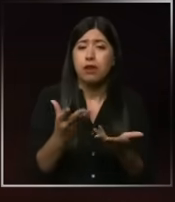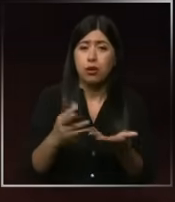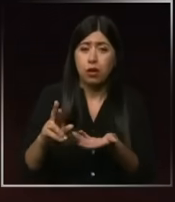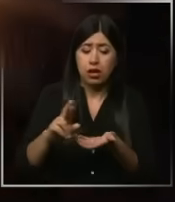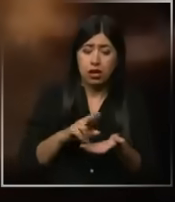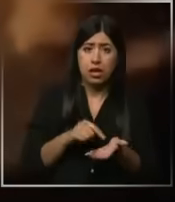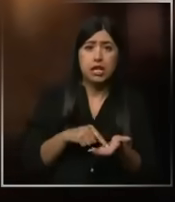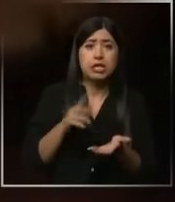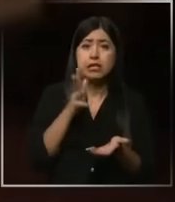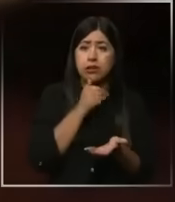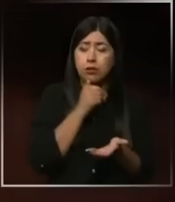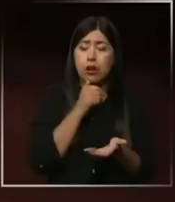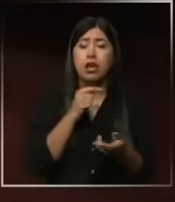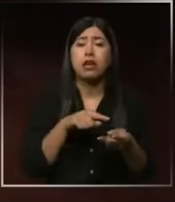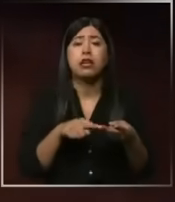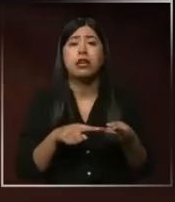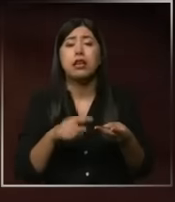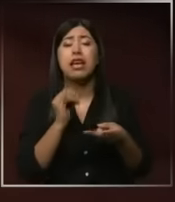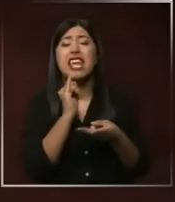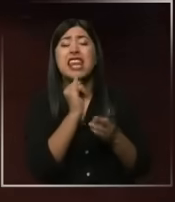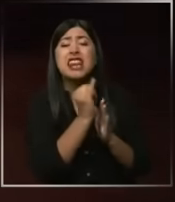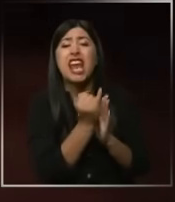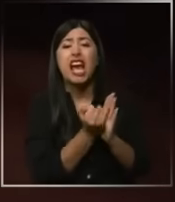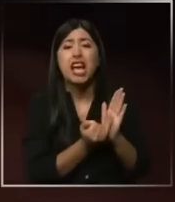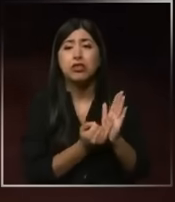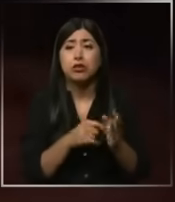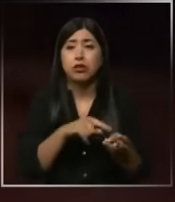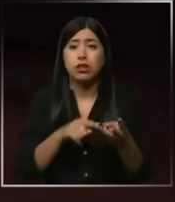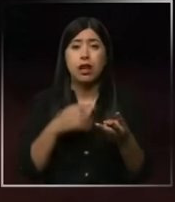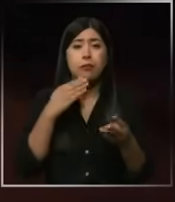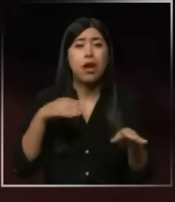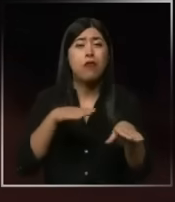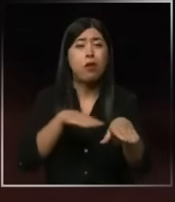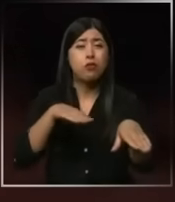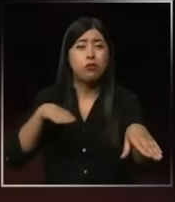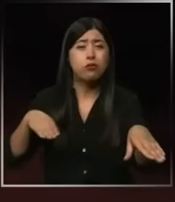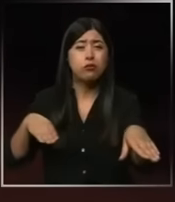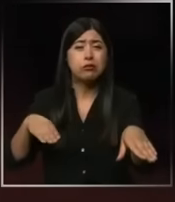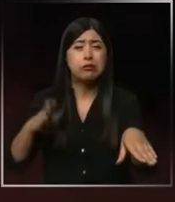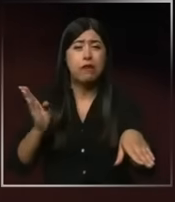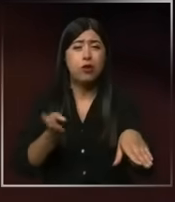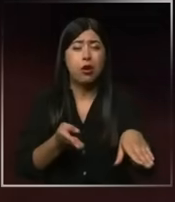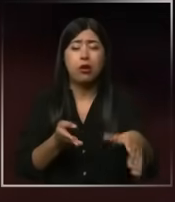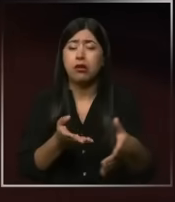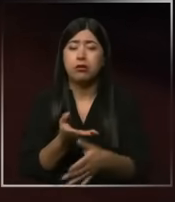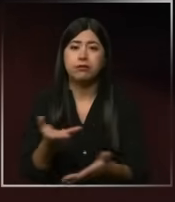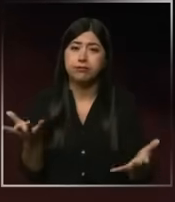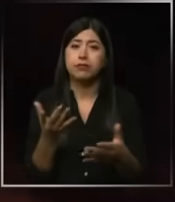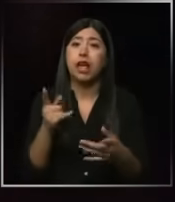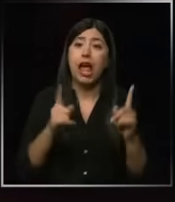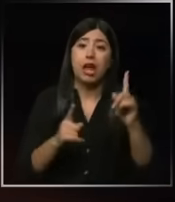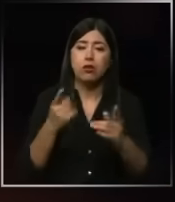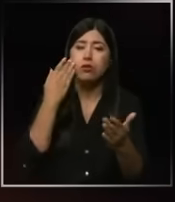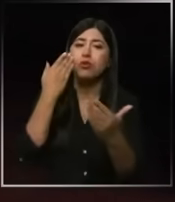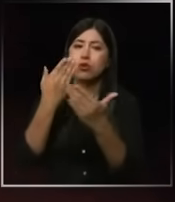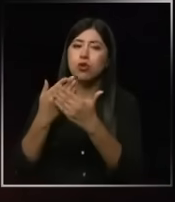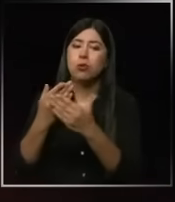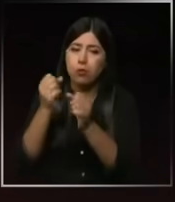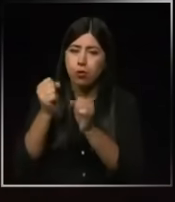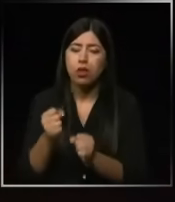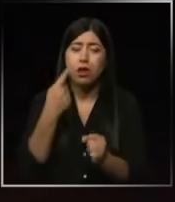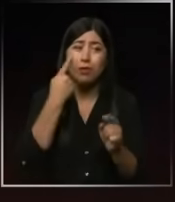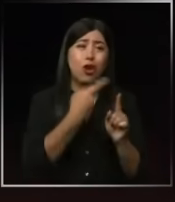alarma, indicaciones y además con una ruta bloqueada? Muchos sí lo lograron enfrentar, pero otros no. Y